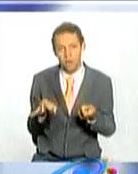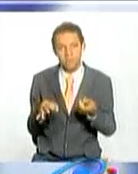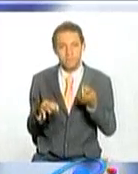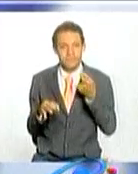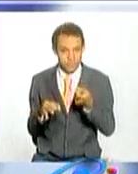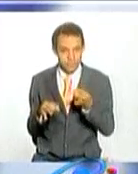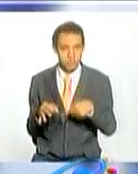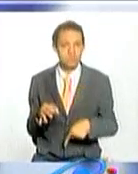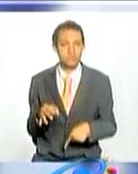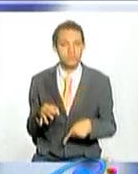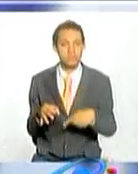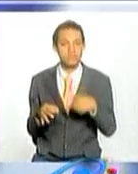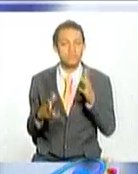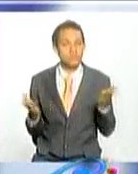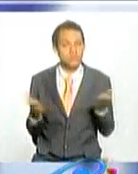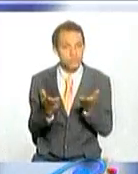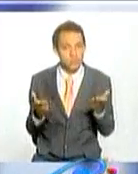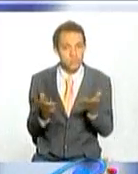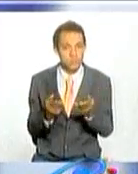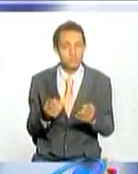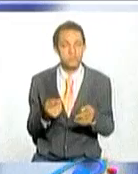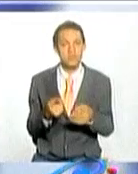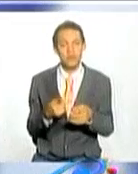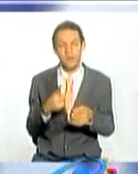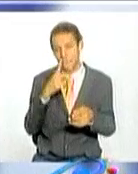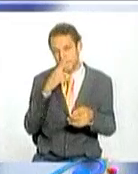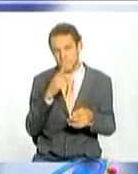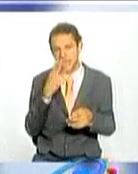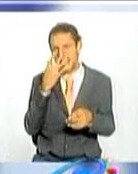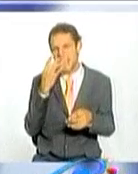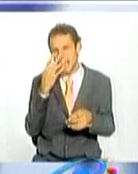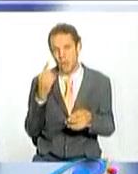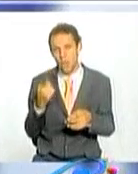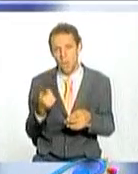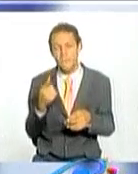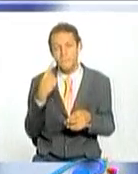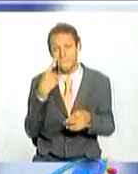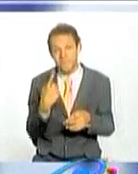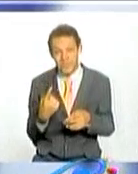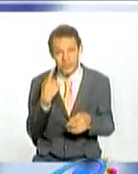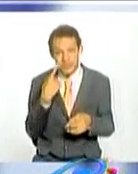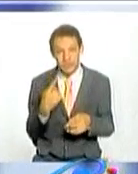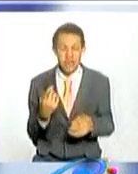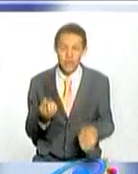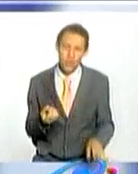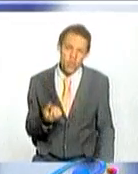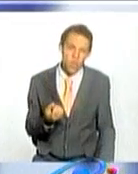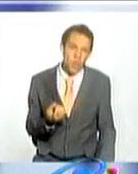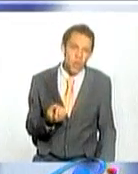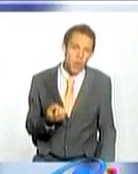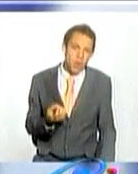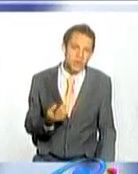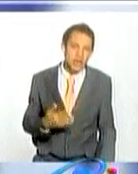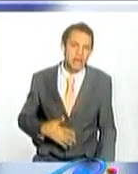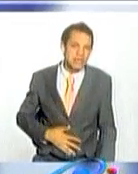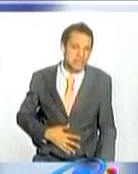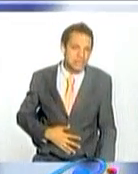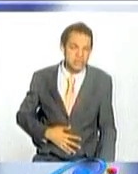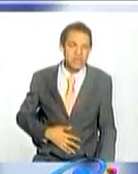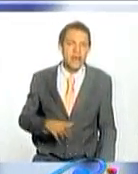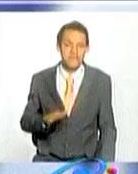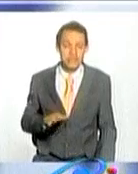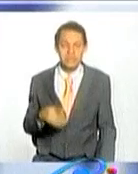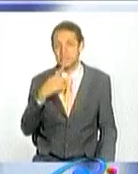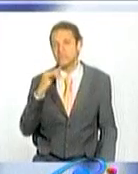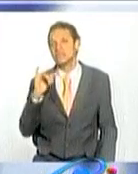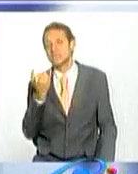aquí pequeño de calcio, nos hace una sombrita negra acá. Si has tenido a veces dolorcito ahí en el riñón, ¿sí? Sí. Bueno,